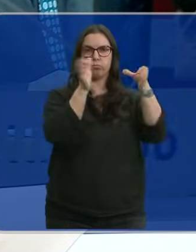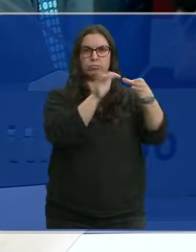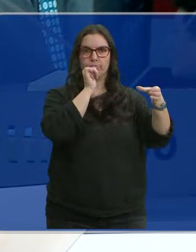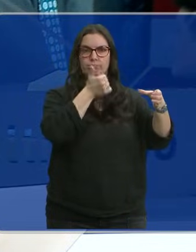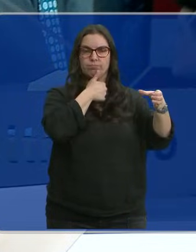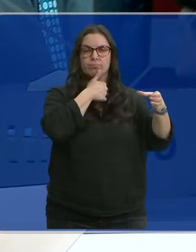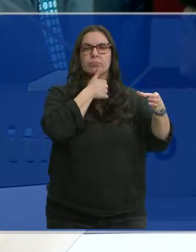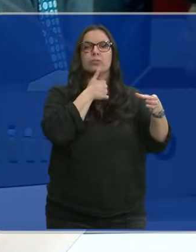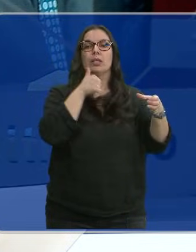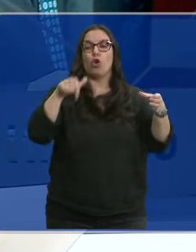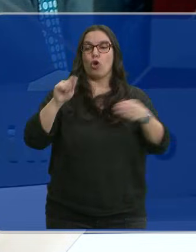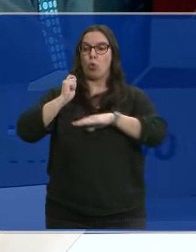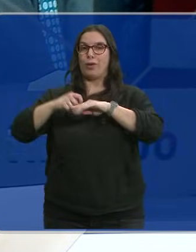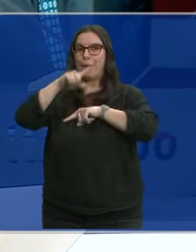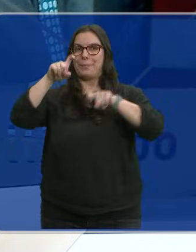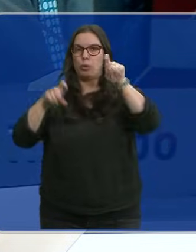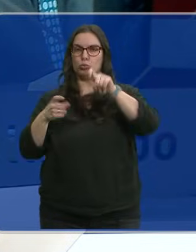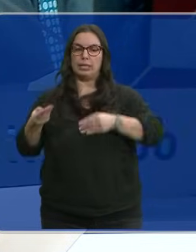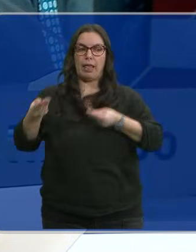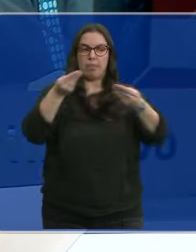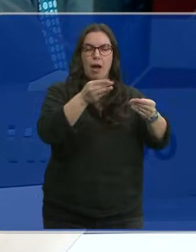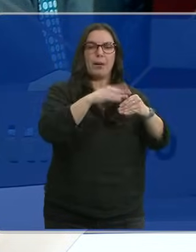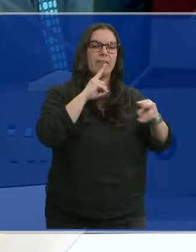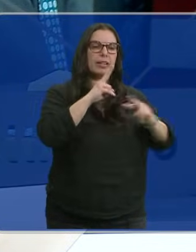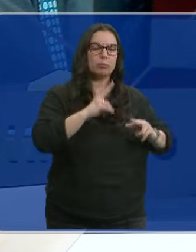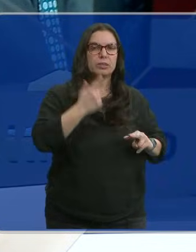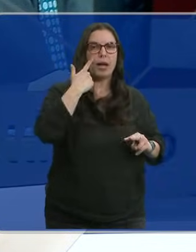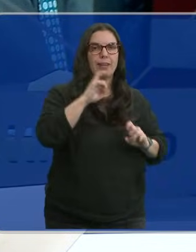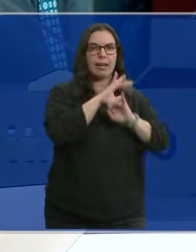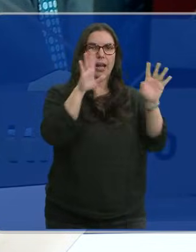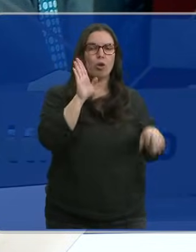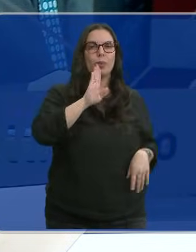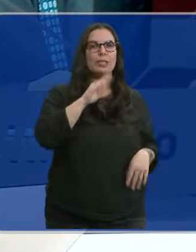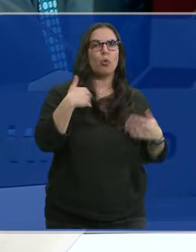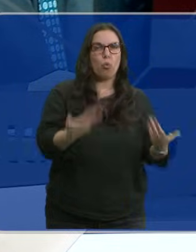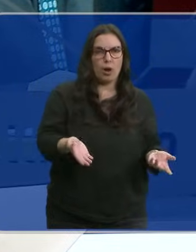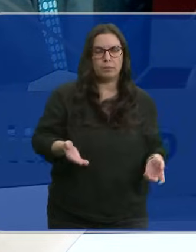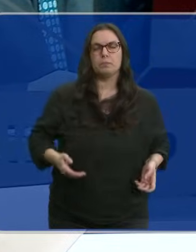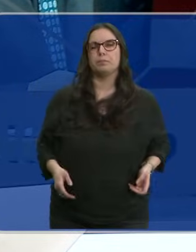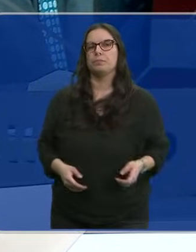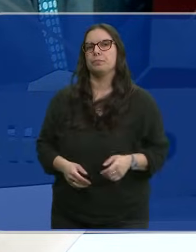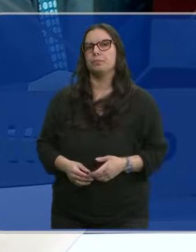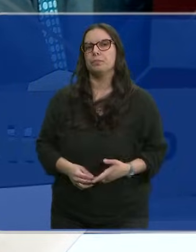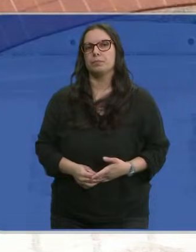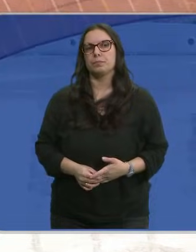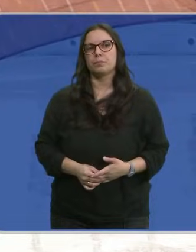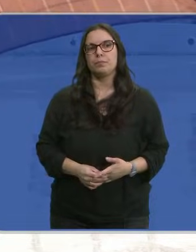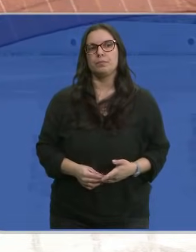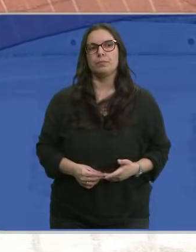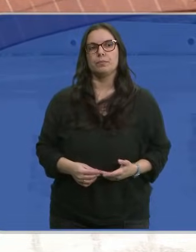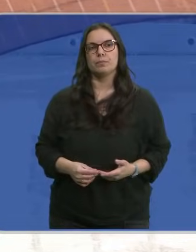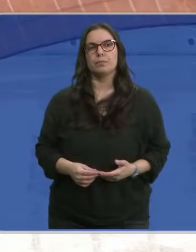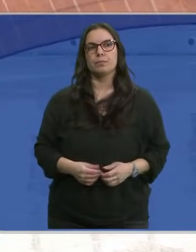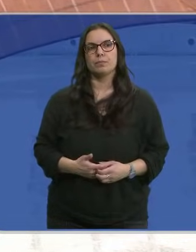les ha trasladado el cuestionario al que deben responder para determinar el delito exacto que se imputa al acusado. Raquel Alonso.